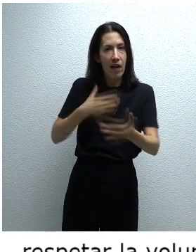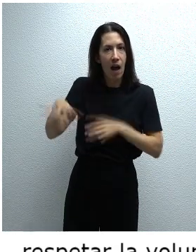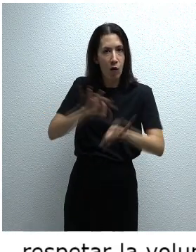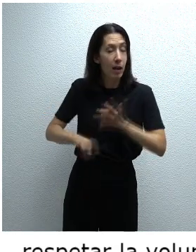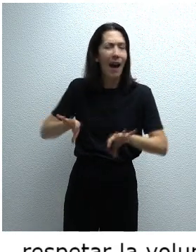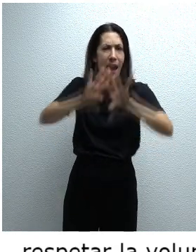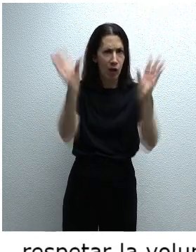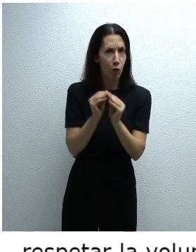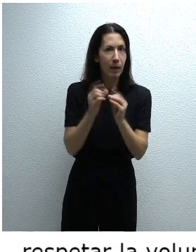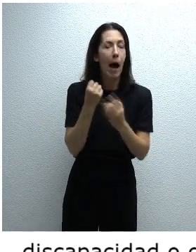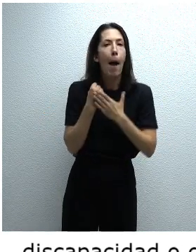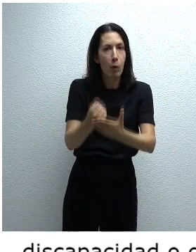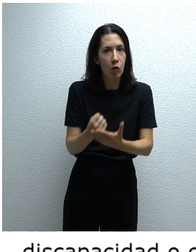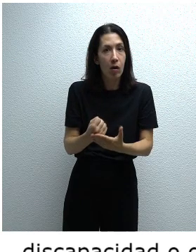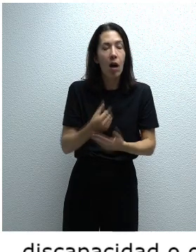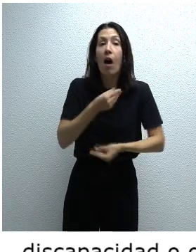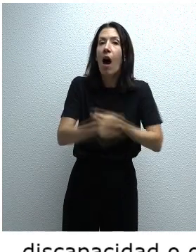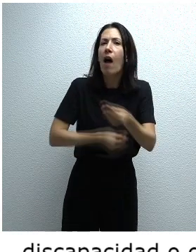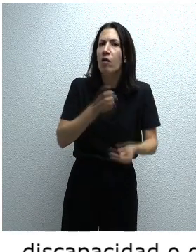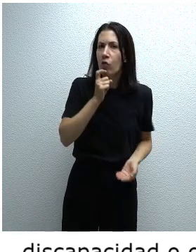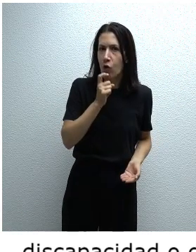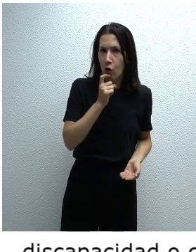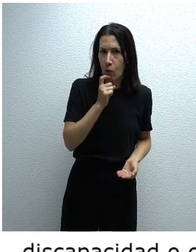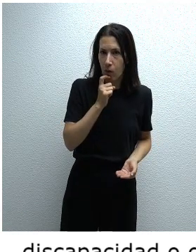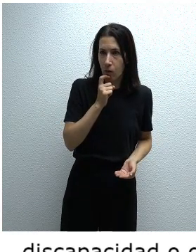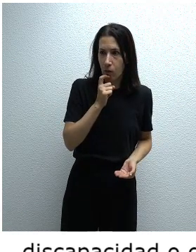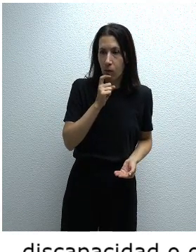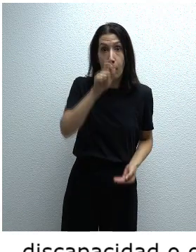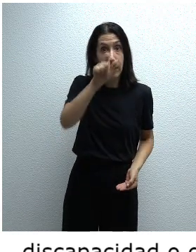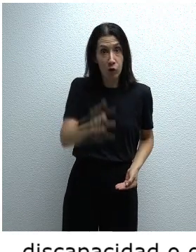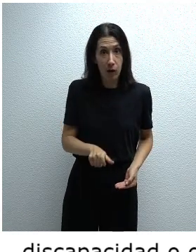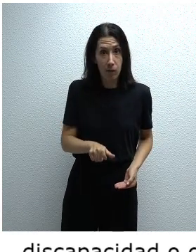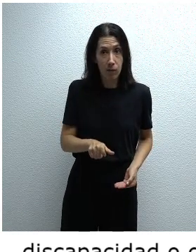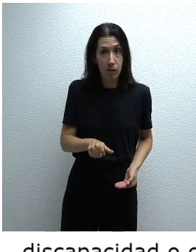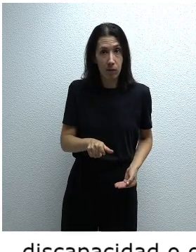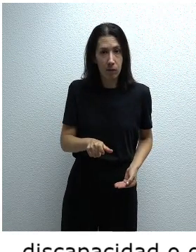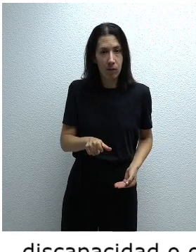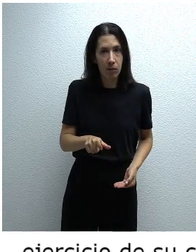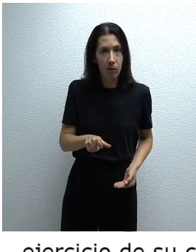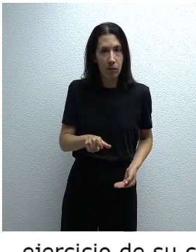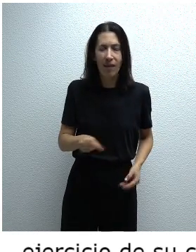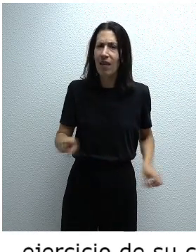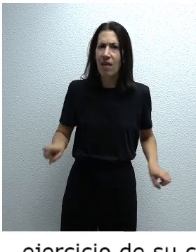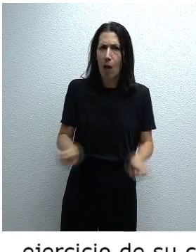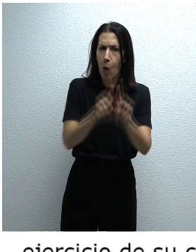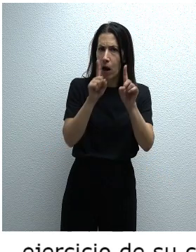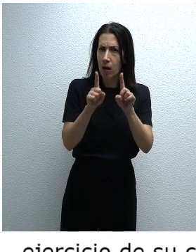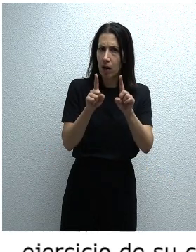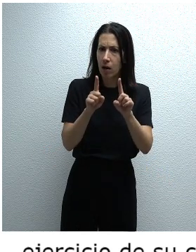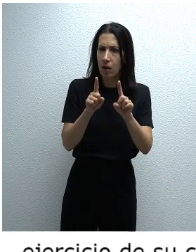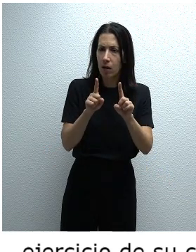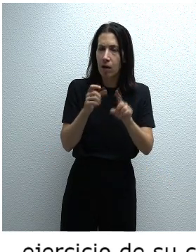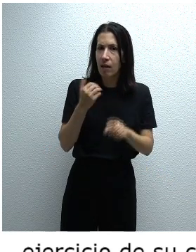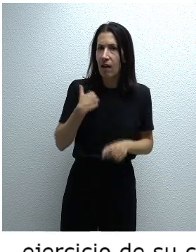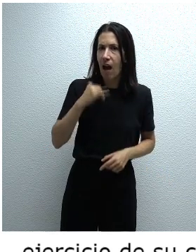definitiva. Eso se puede hacer por la persona independientemente de que ya concurra